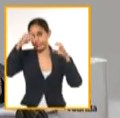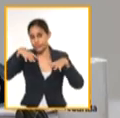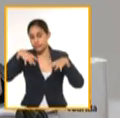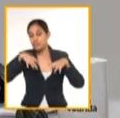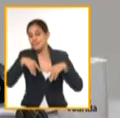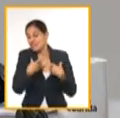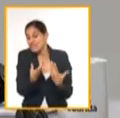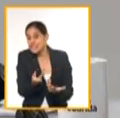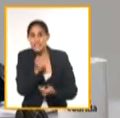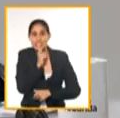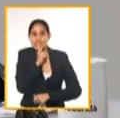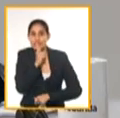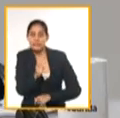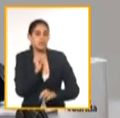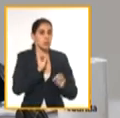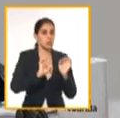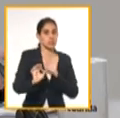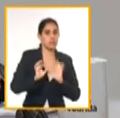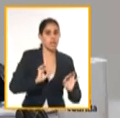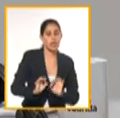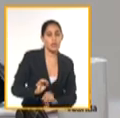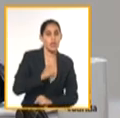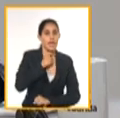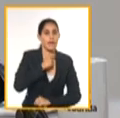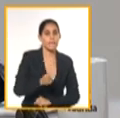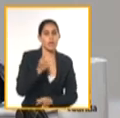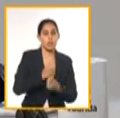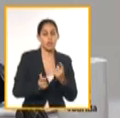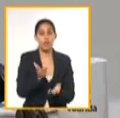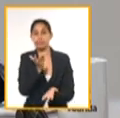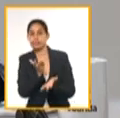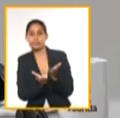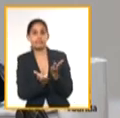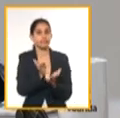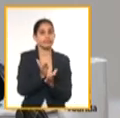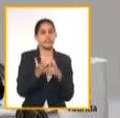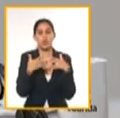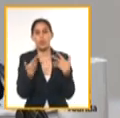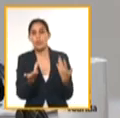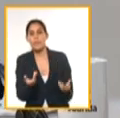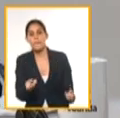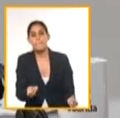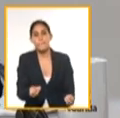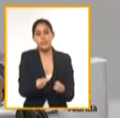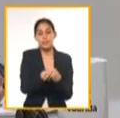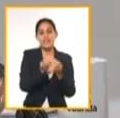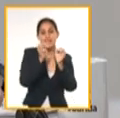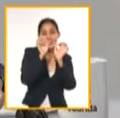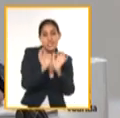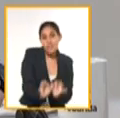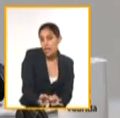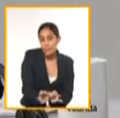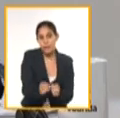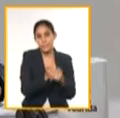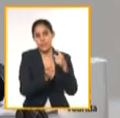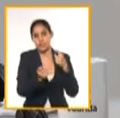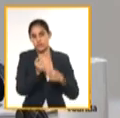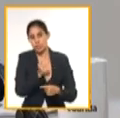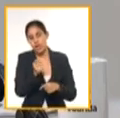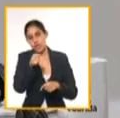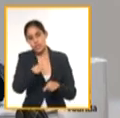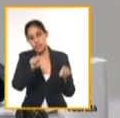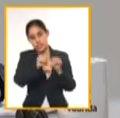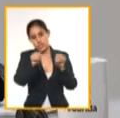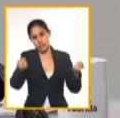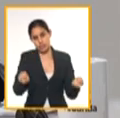difícil lograr protegerlo. Incluso cuando se van a hacer los balances de la generación y disponibilidad, siempre se tiene en cuenta lo que representan estos sistemas en